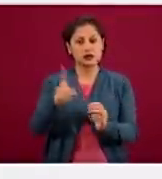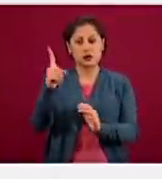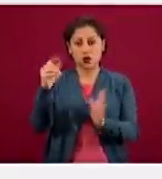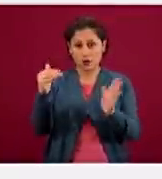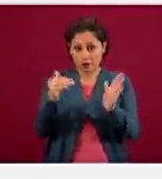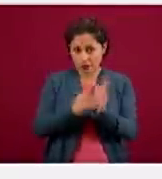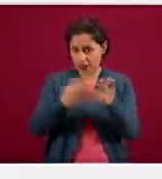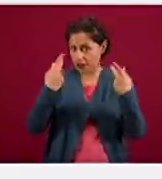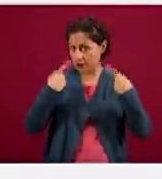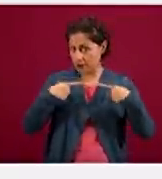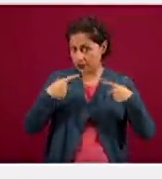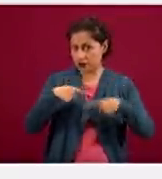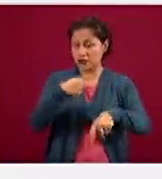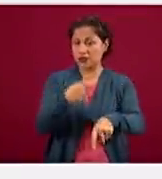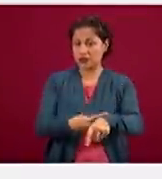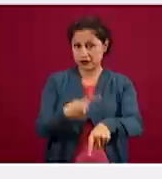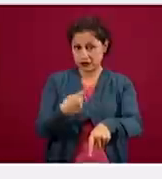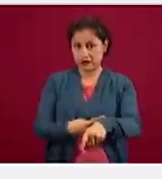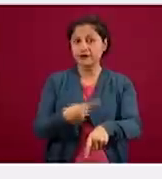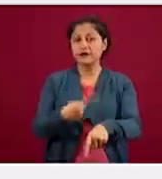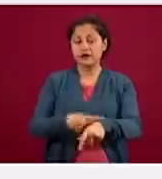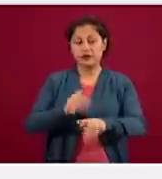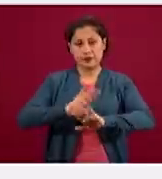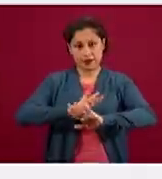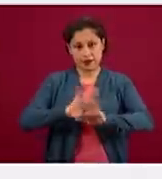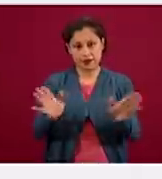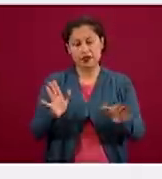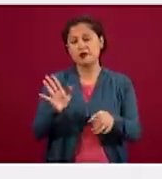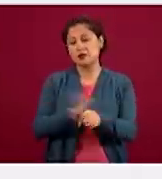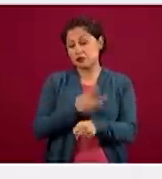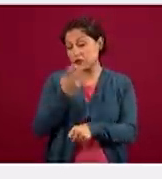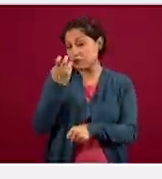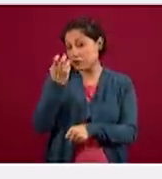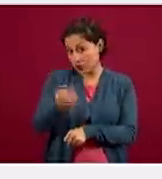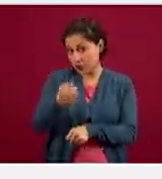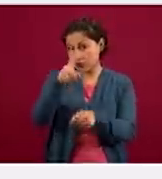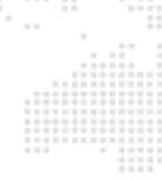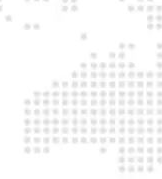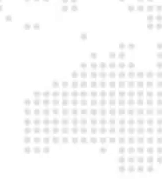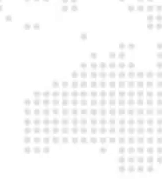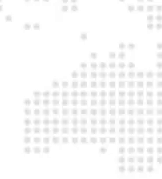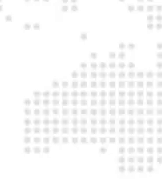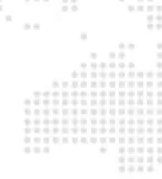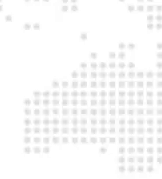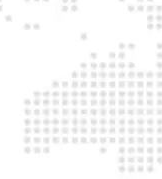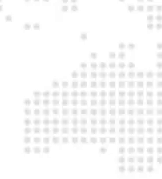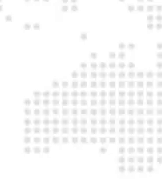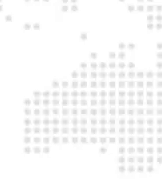estado y como región, y por lo tanto pues mantiene esta coloración.